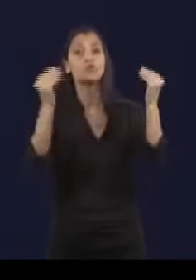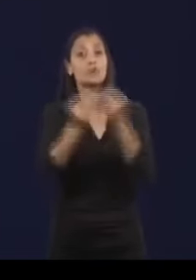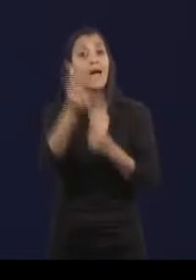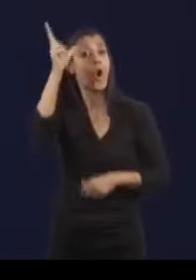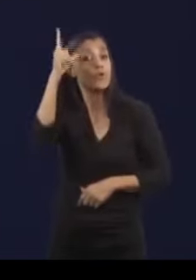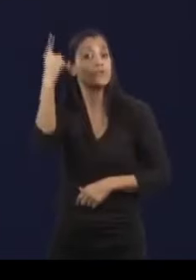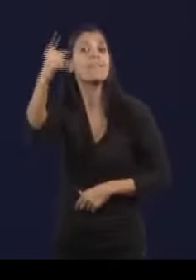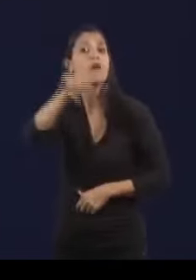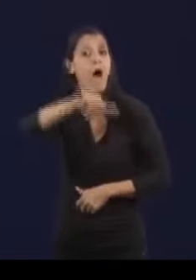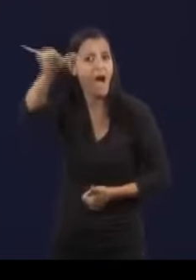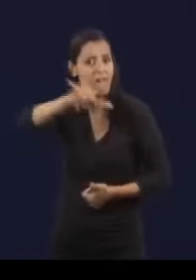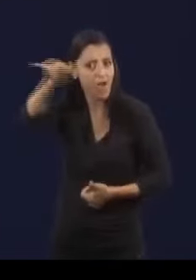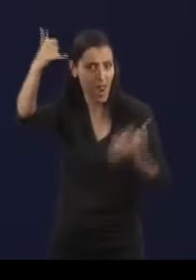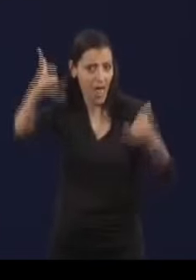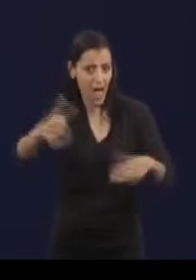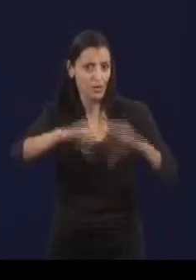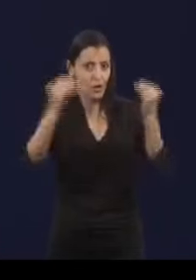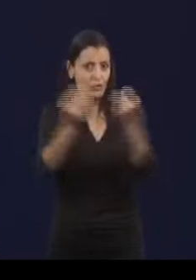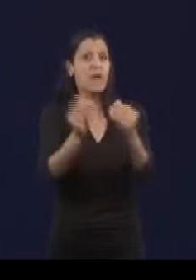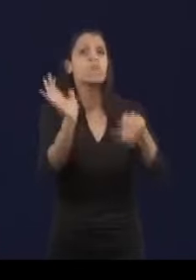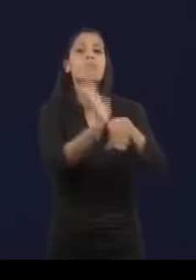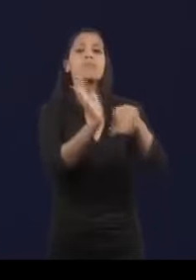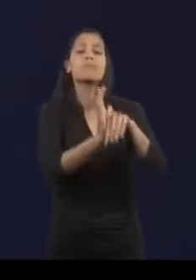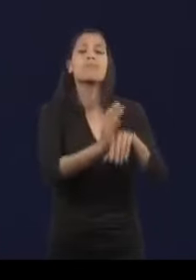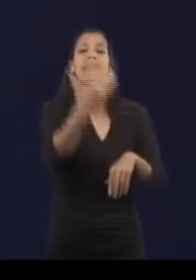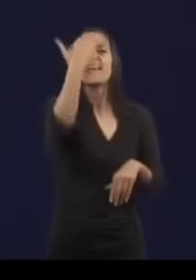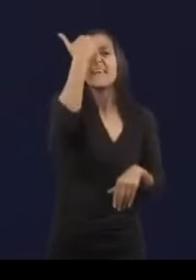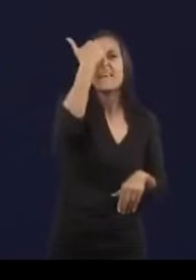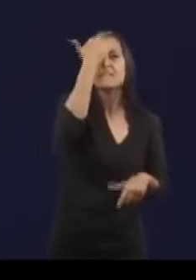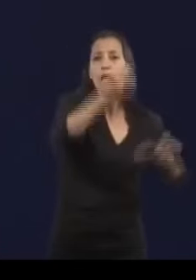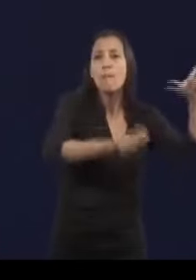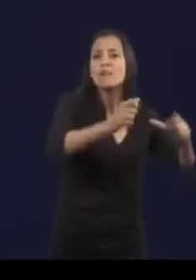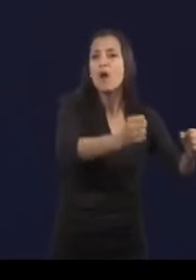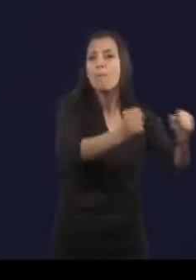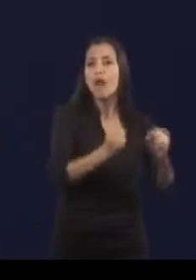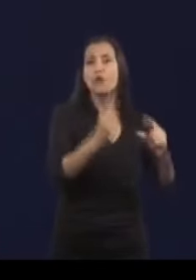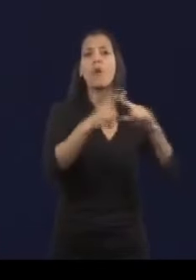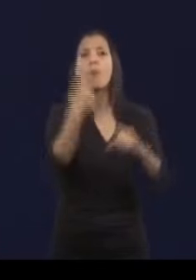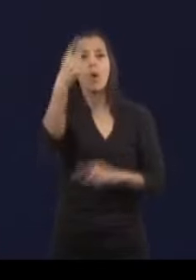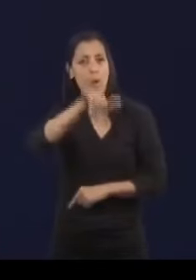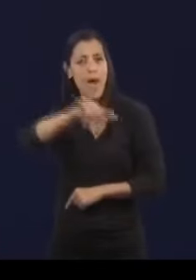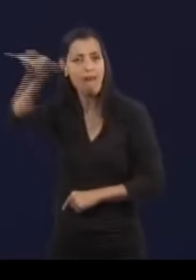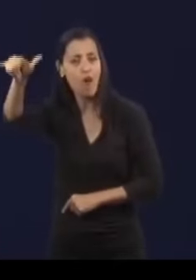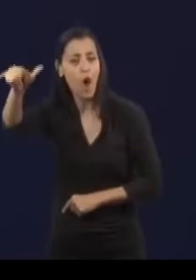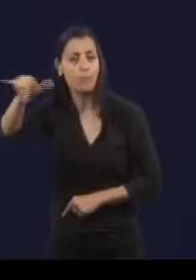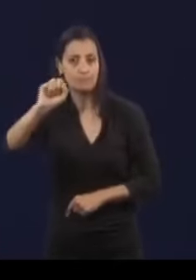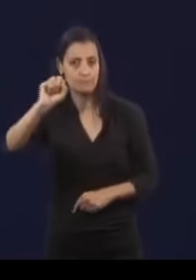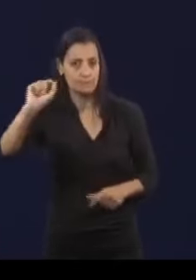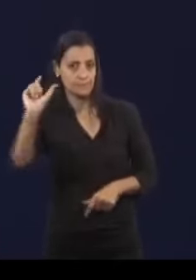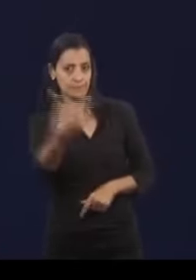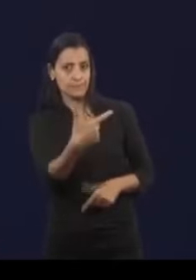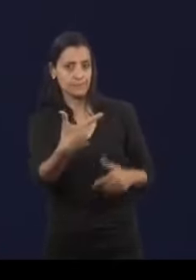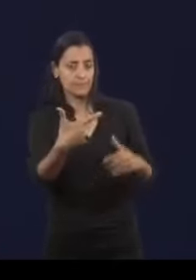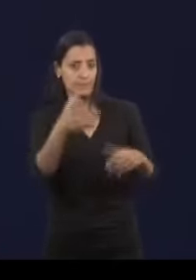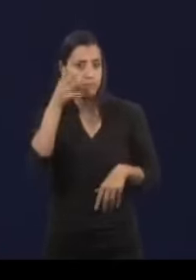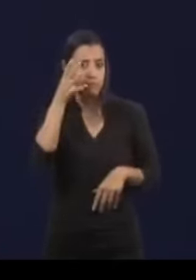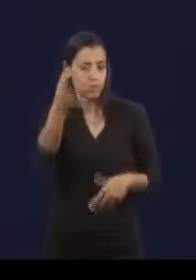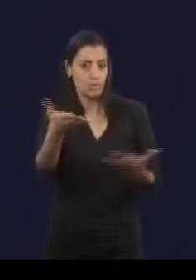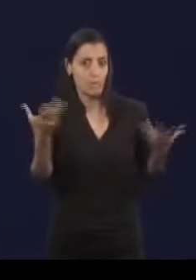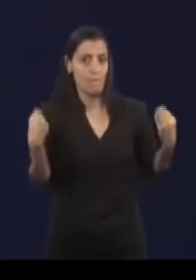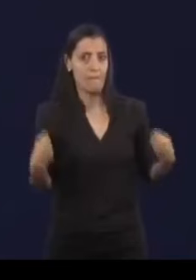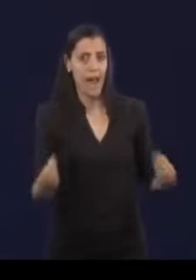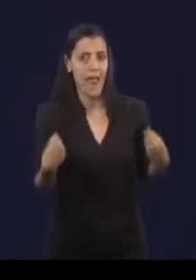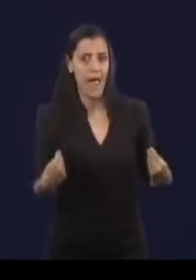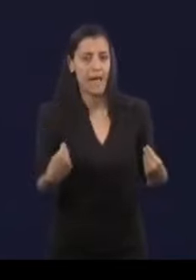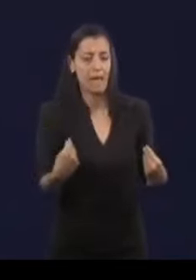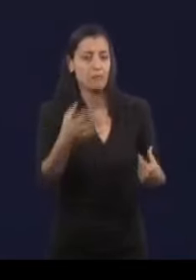activos es decir casi 15 pilotos por cada avión operativo un número absolutamente excesivo siempre